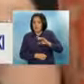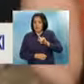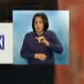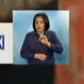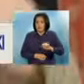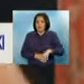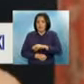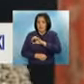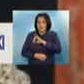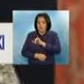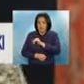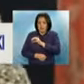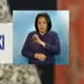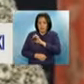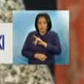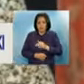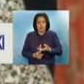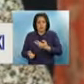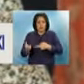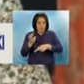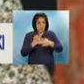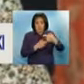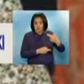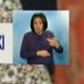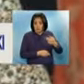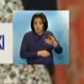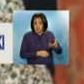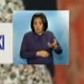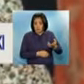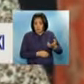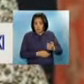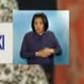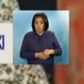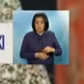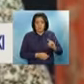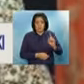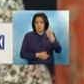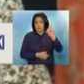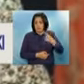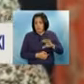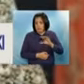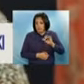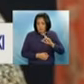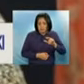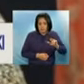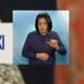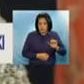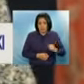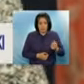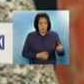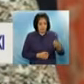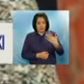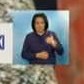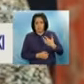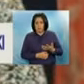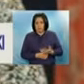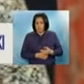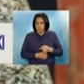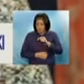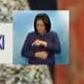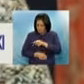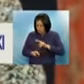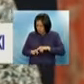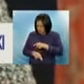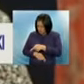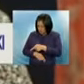este hombre regresó de clase primera y me dijo, ¿estás aquí?